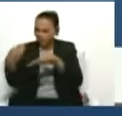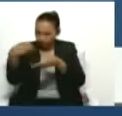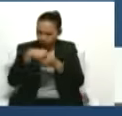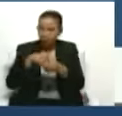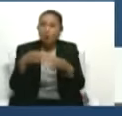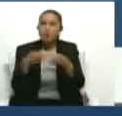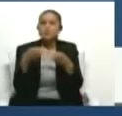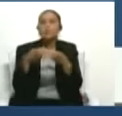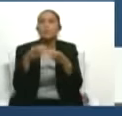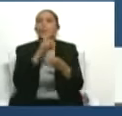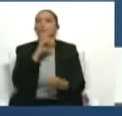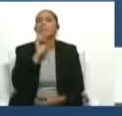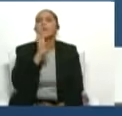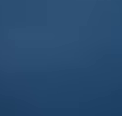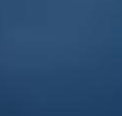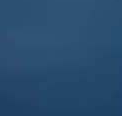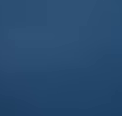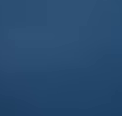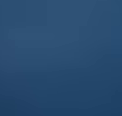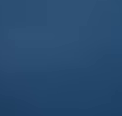Blanco.